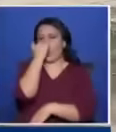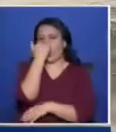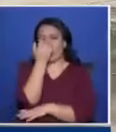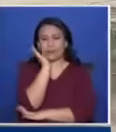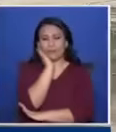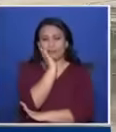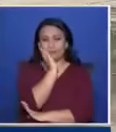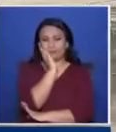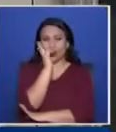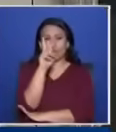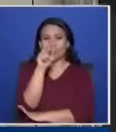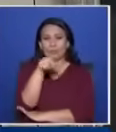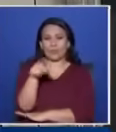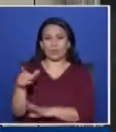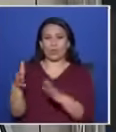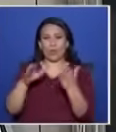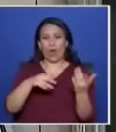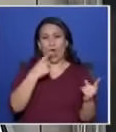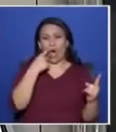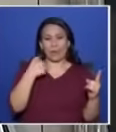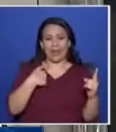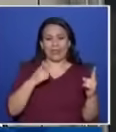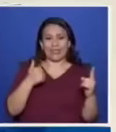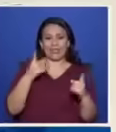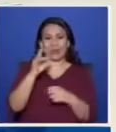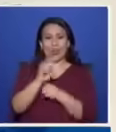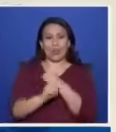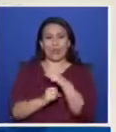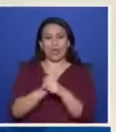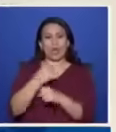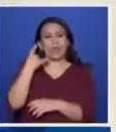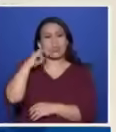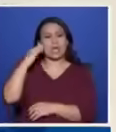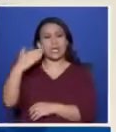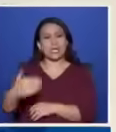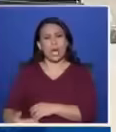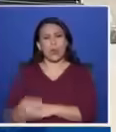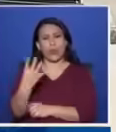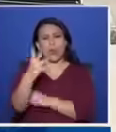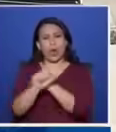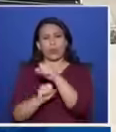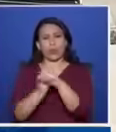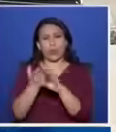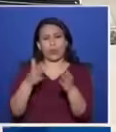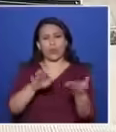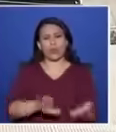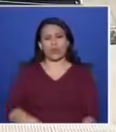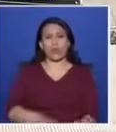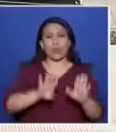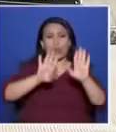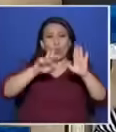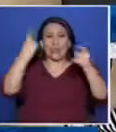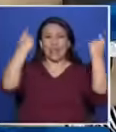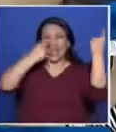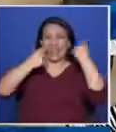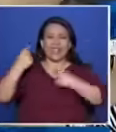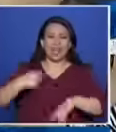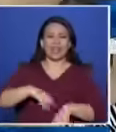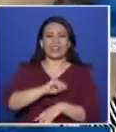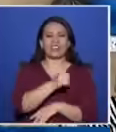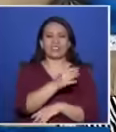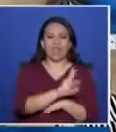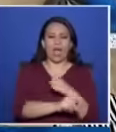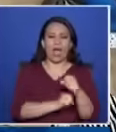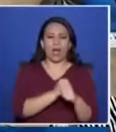Dos personas fallecieron, un hombre de 19 años y una niña de 4. Hubo 9 personas heridas, entre 16 y 80